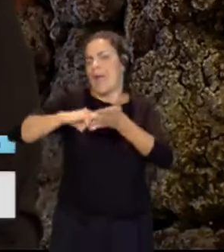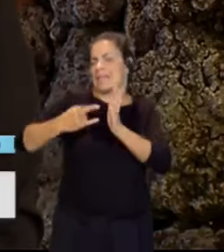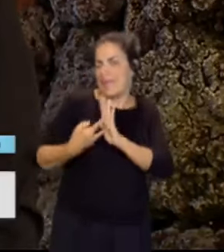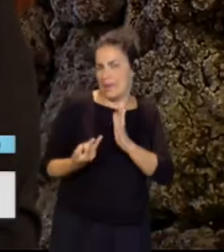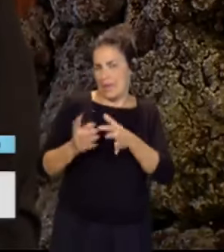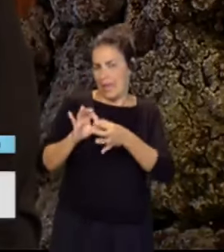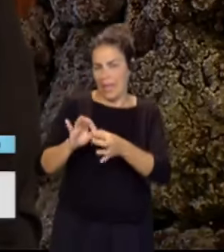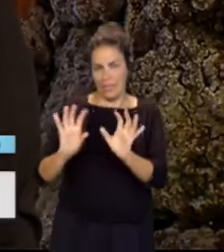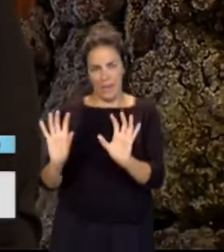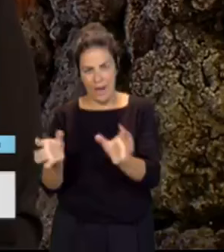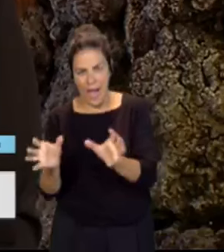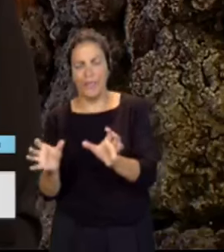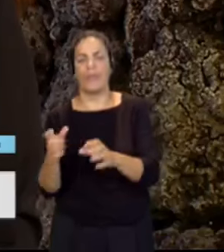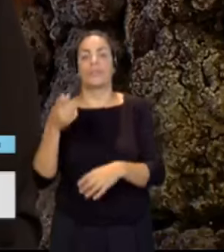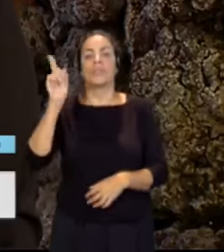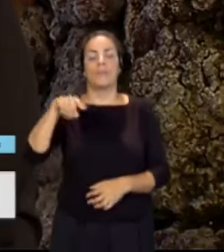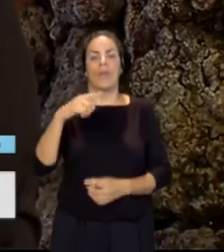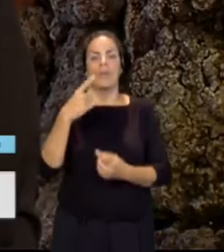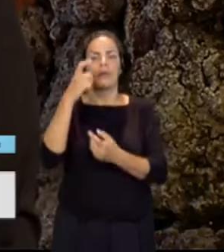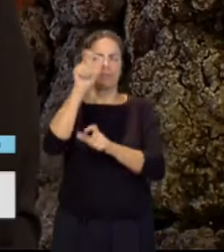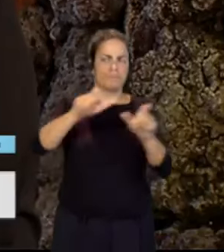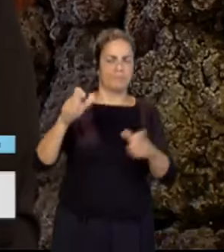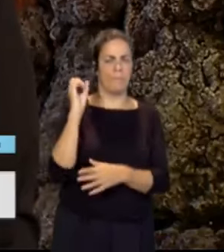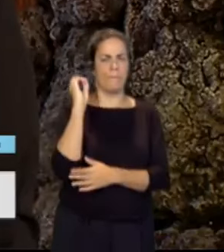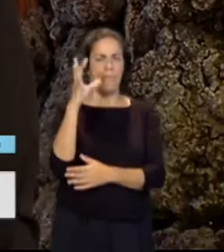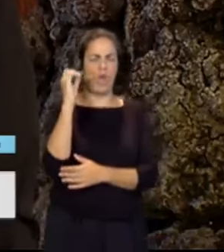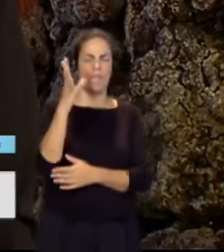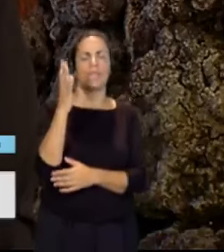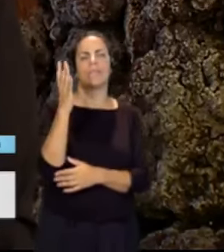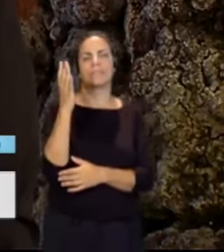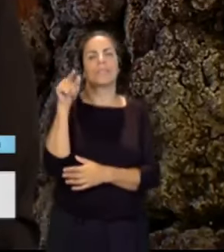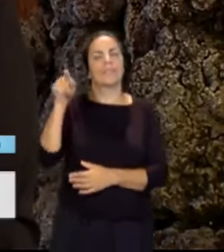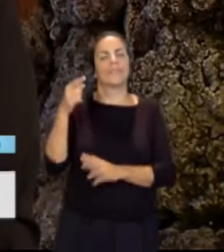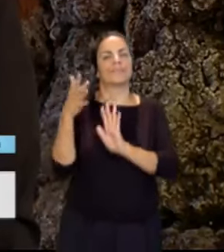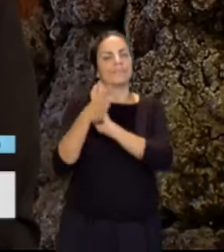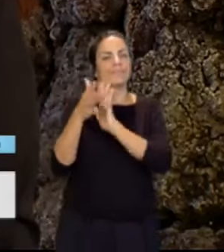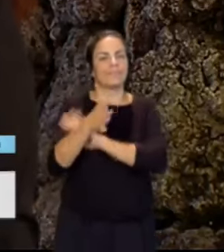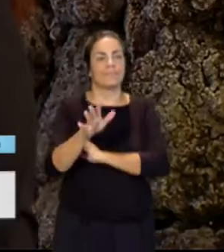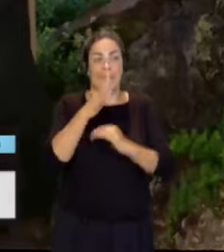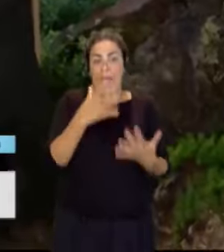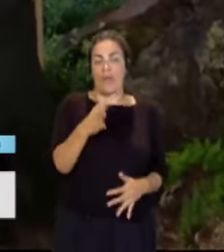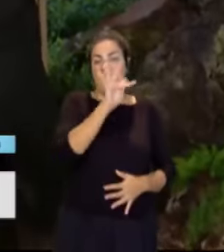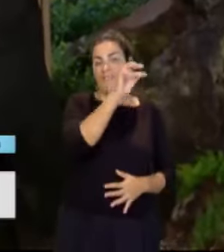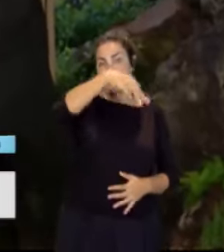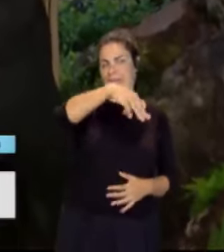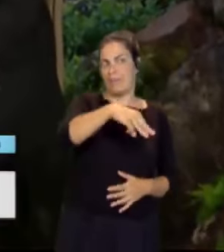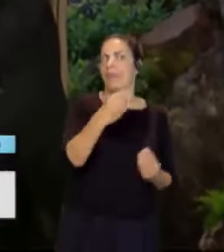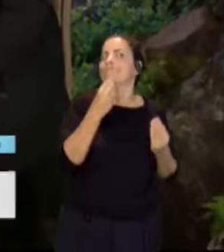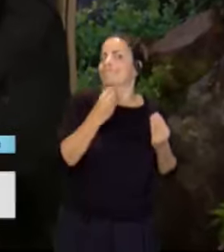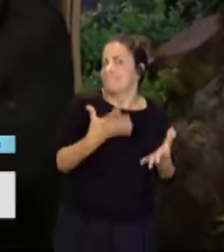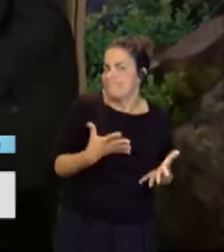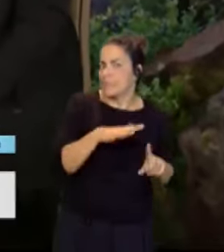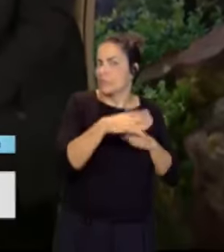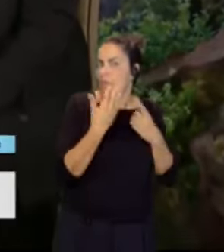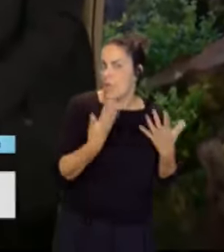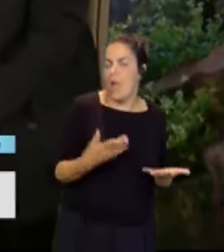la radio van a venir unos ponentes Pues a decirnos cómo está en estos momentos la FM y comoo hay otros eh